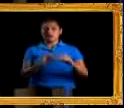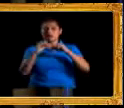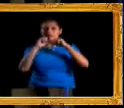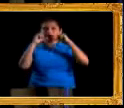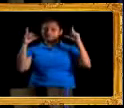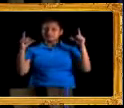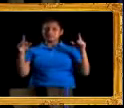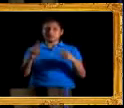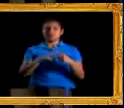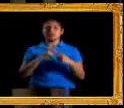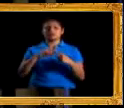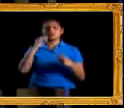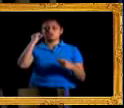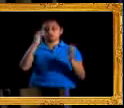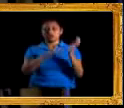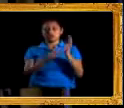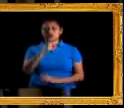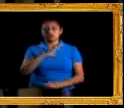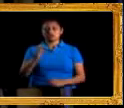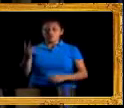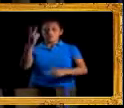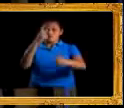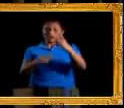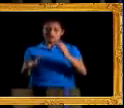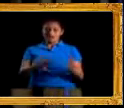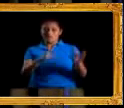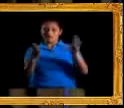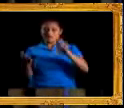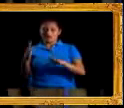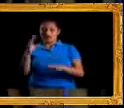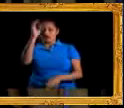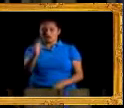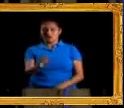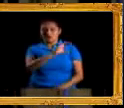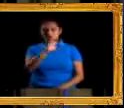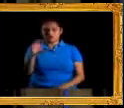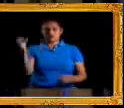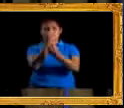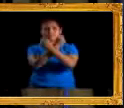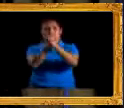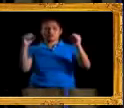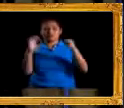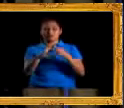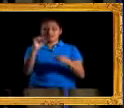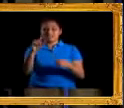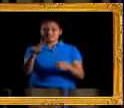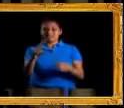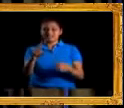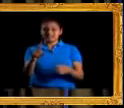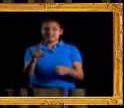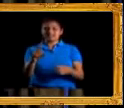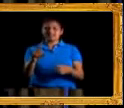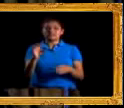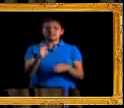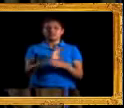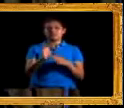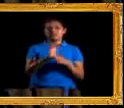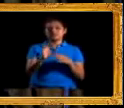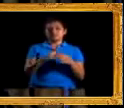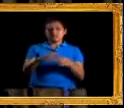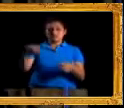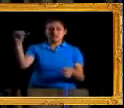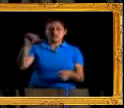extraordinario cuando el Señor Jesucristo viene a morir a la cruz, salvarnos de ese sistema de corrupción, del engaño